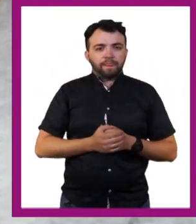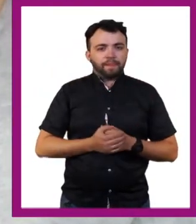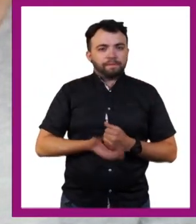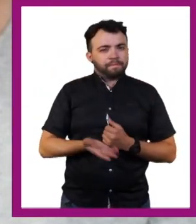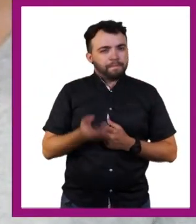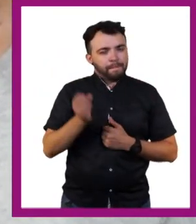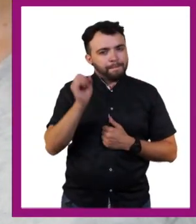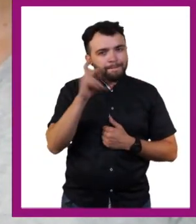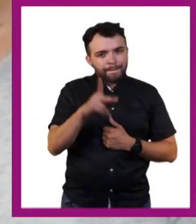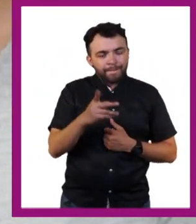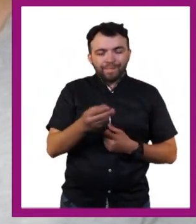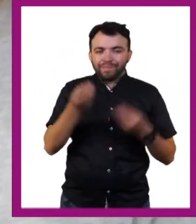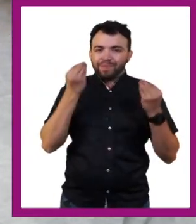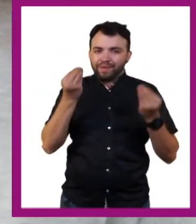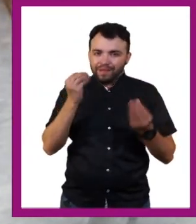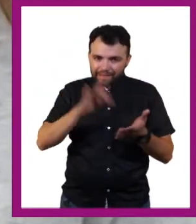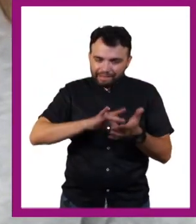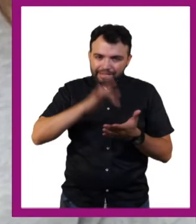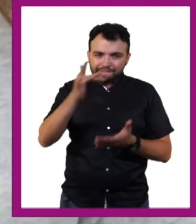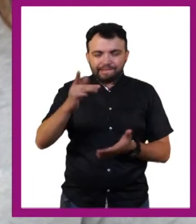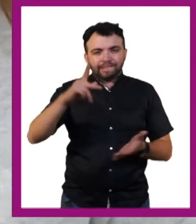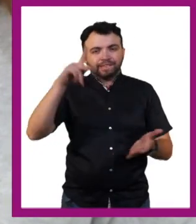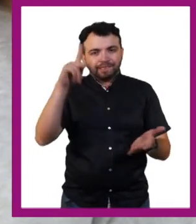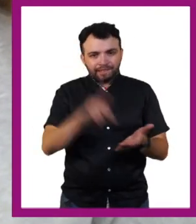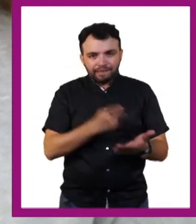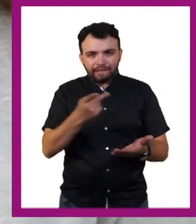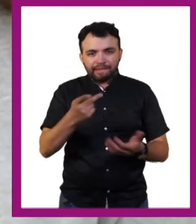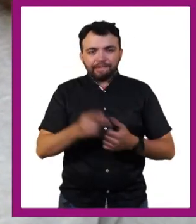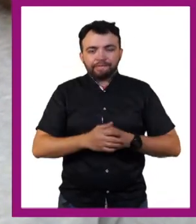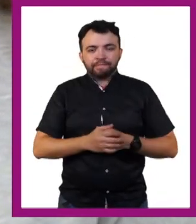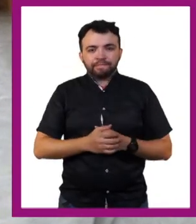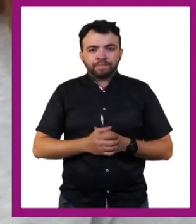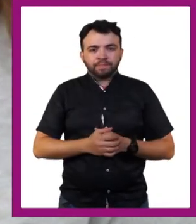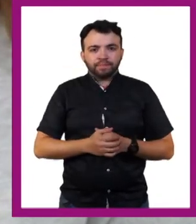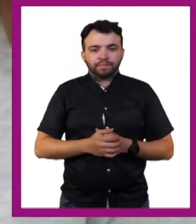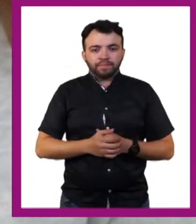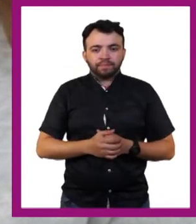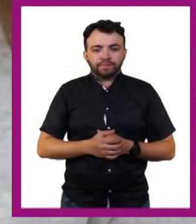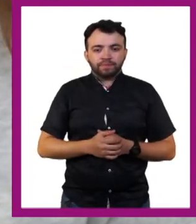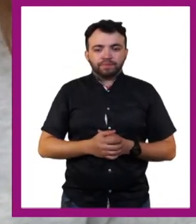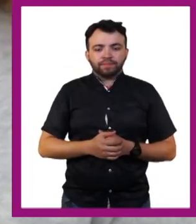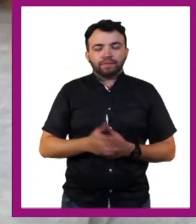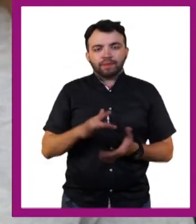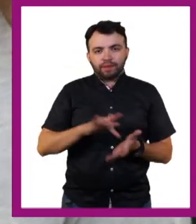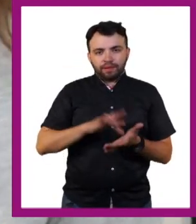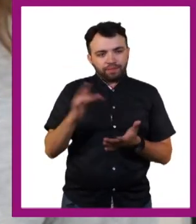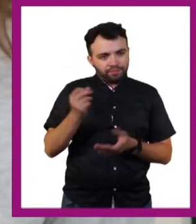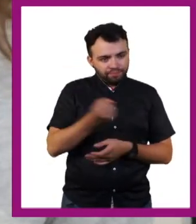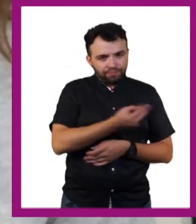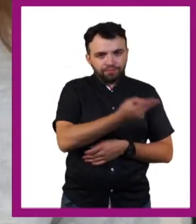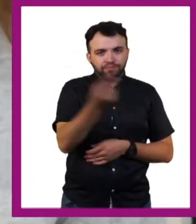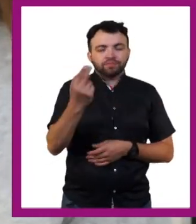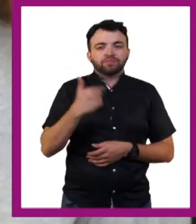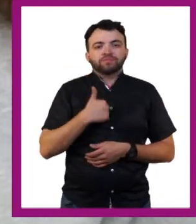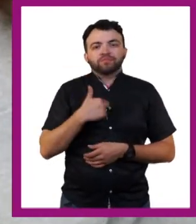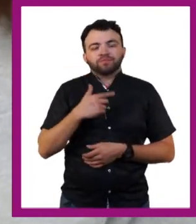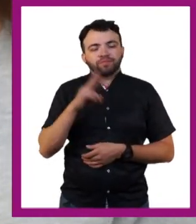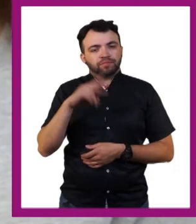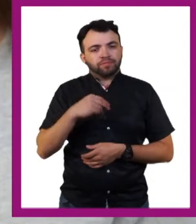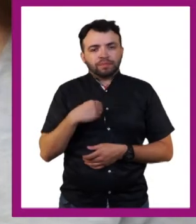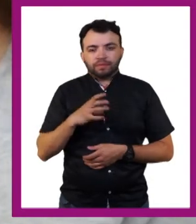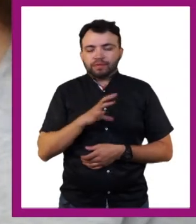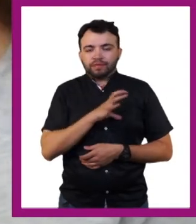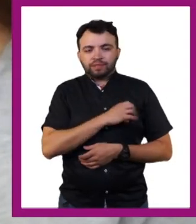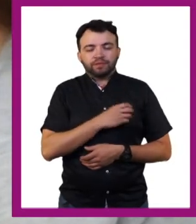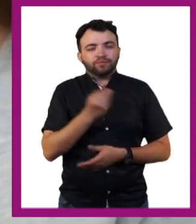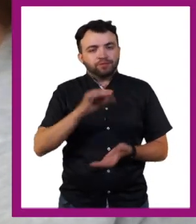Ok, bueno, muchísimas gracias, ¿no? Otra vez, nuevamente. Y gracias a ustedes, yo encantada. aprendimos mucho en